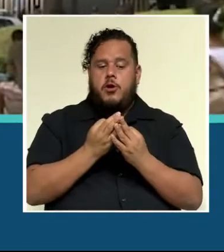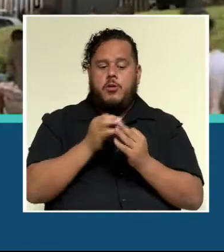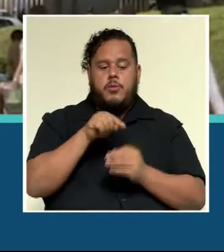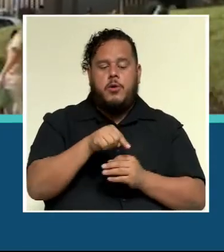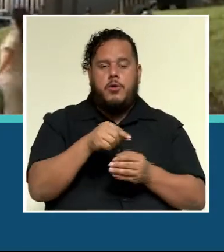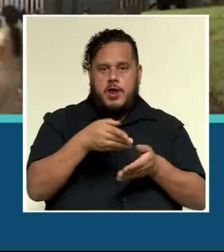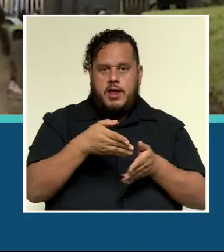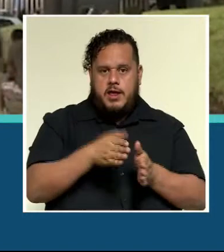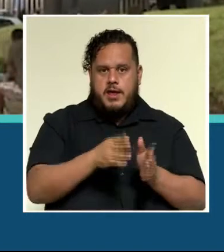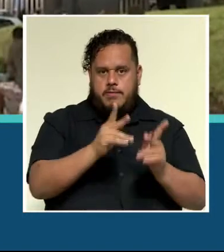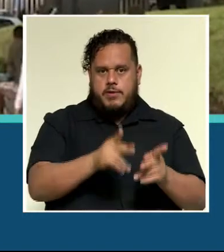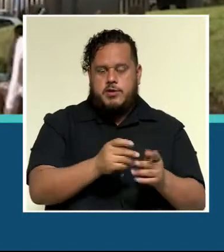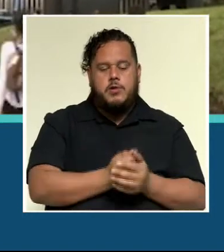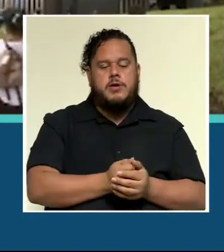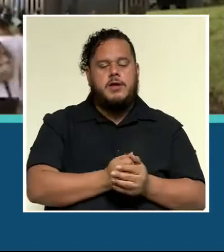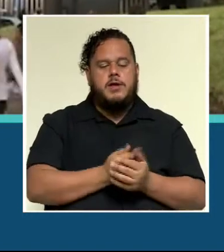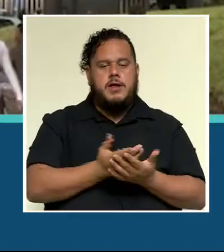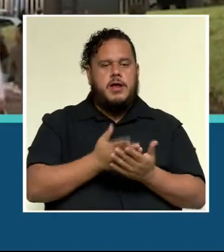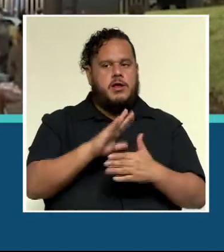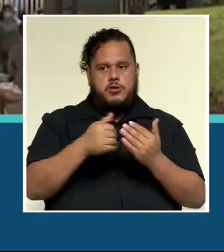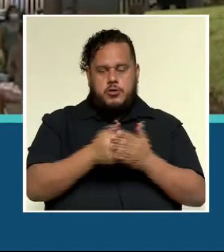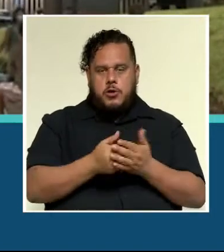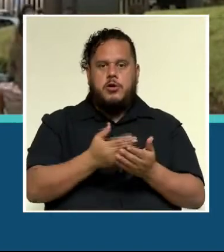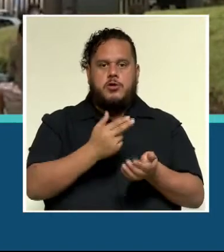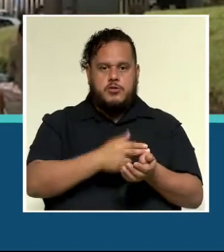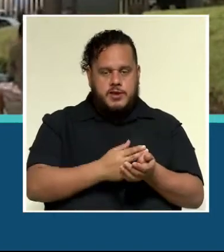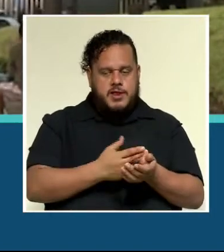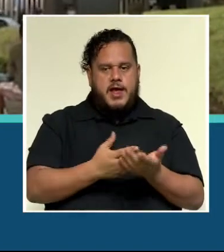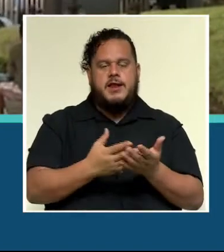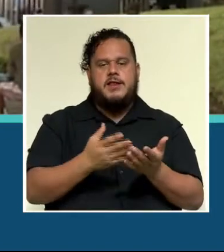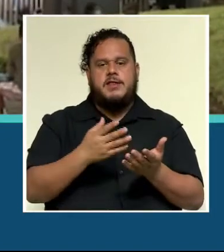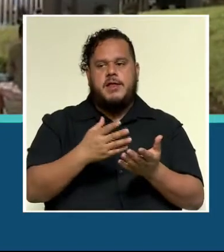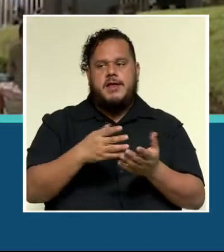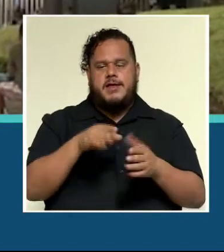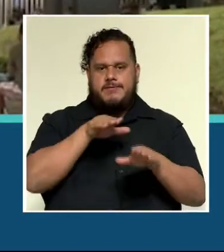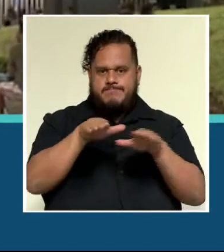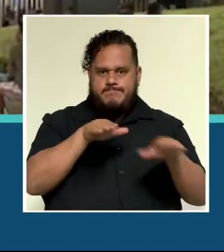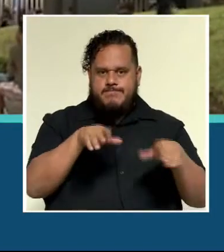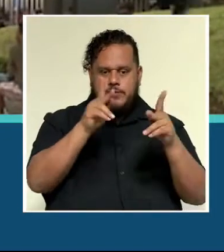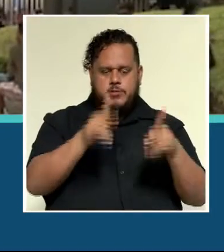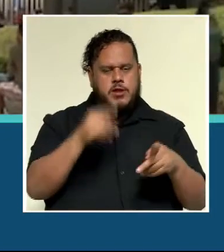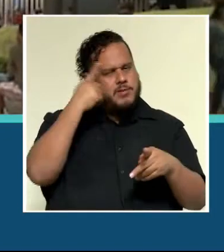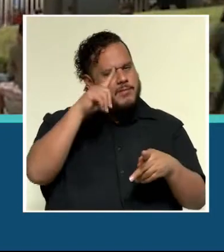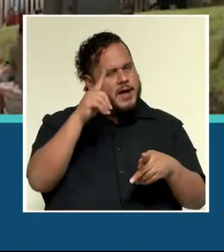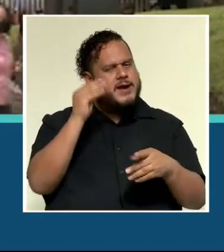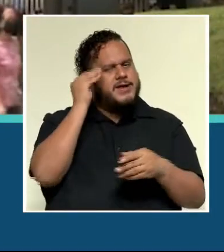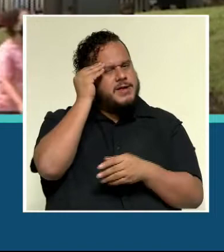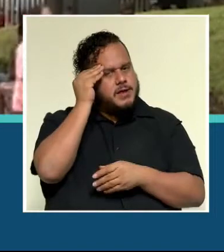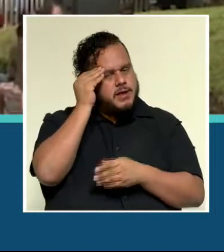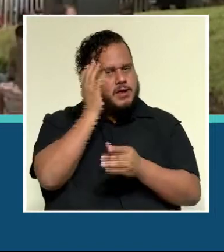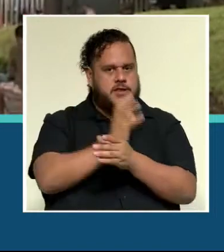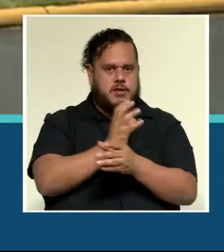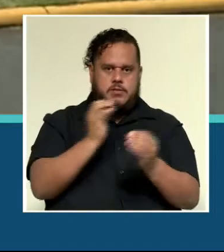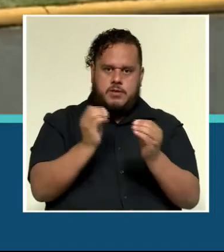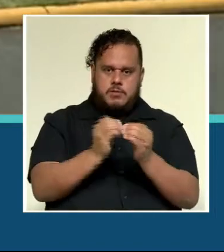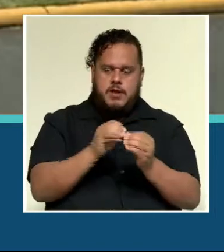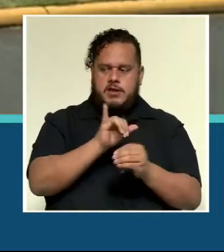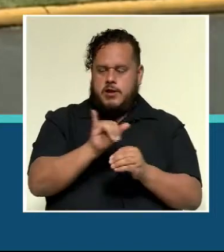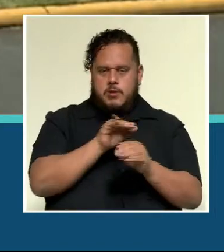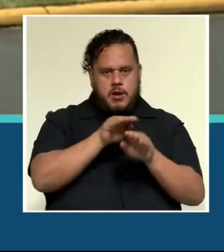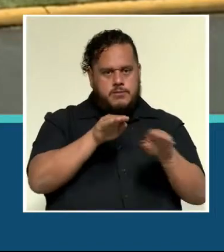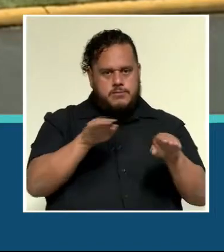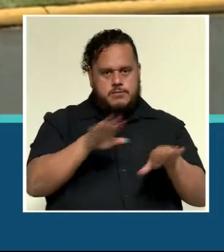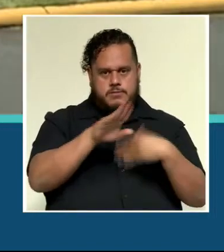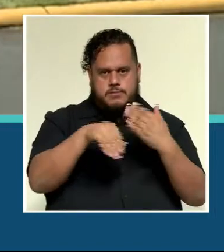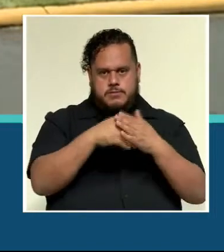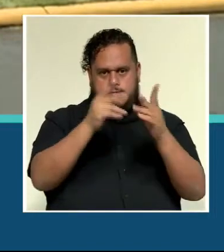Los funcionarios de salud instan a la población para que hagan conciencia y se cuiden mucho más. Además, hacen un llamado a las